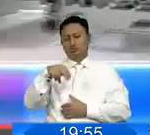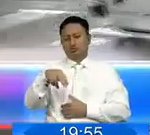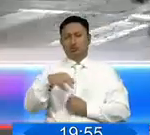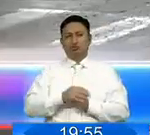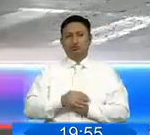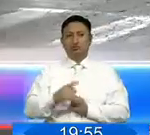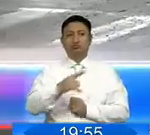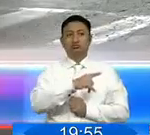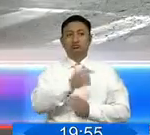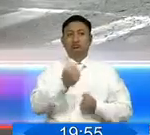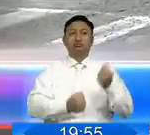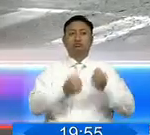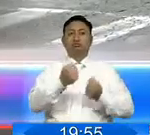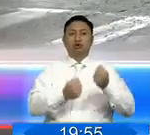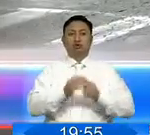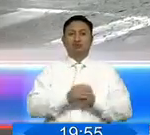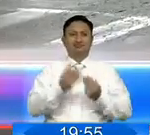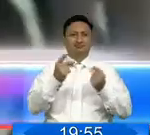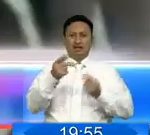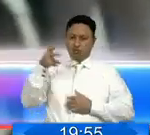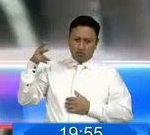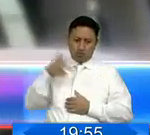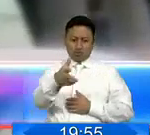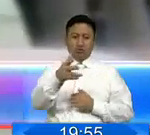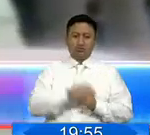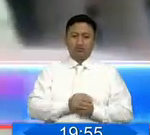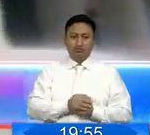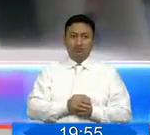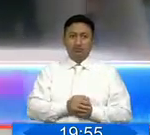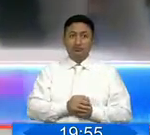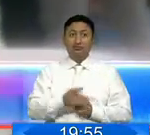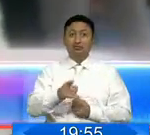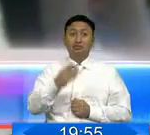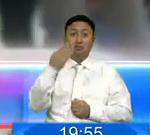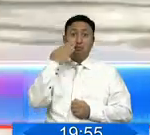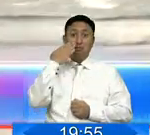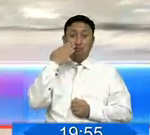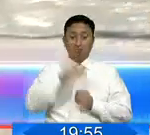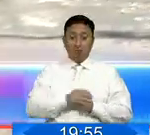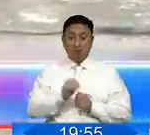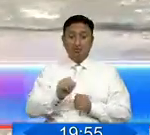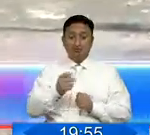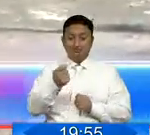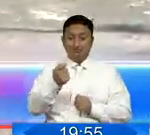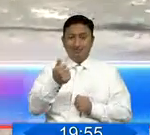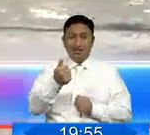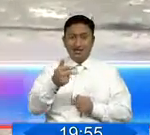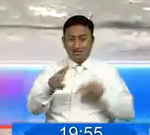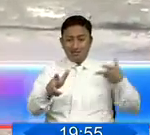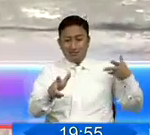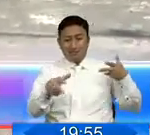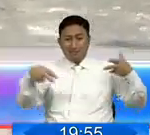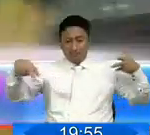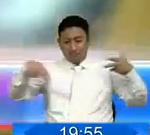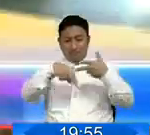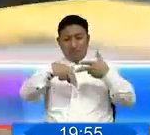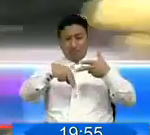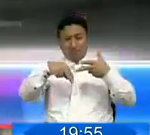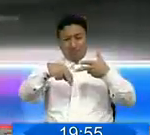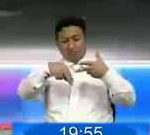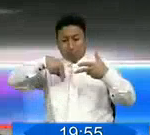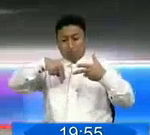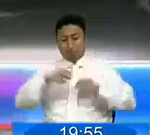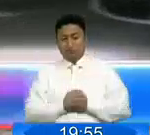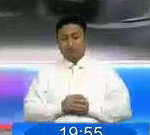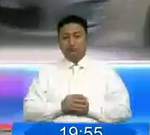habría aparecido un auto que circulaba a velocidad. Algo pasó y la madre de la víctima se salvó de milagro de ser atropellada. Y esto